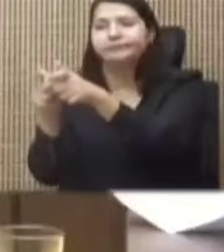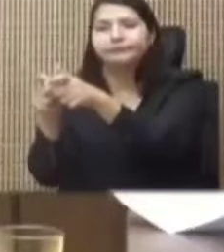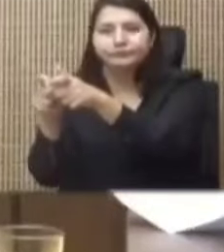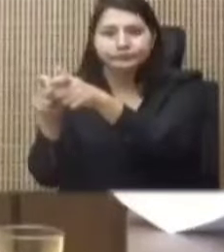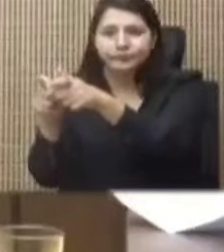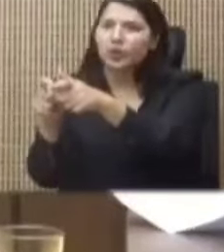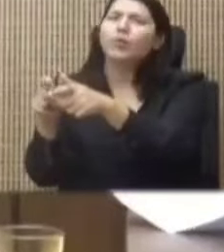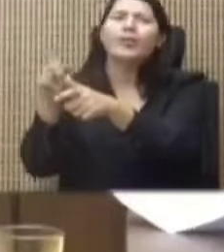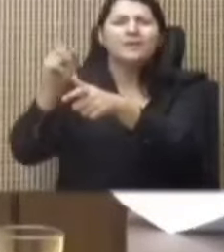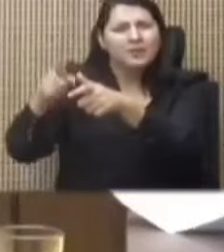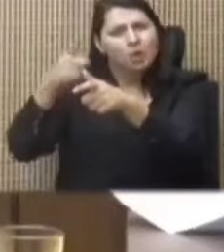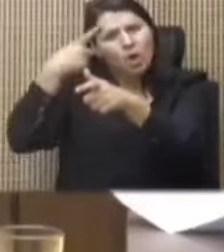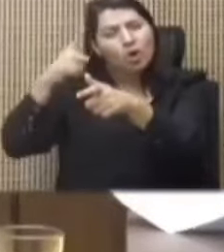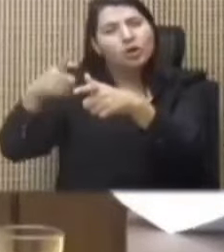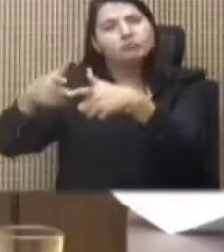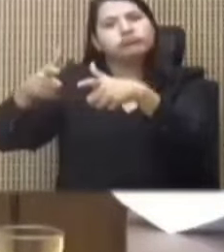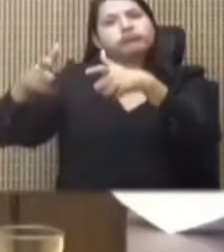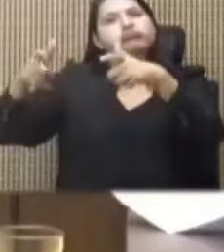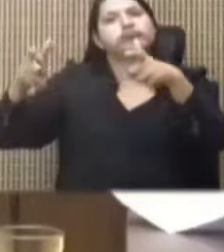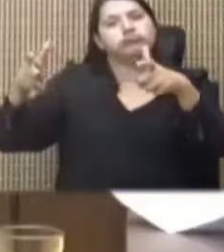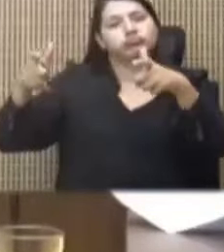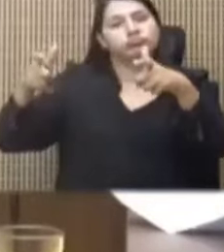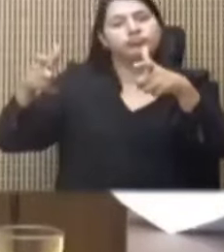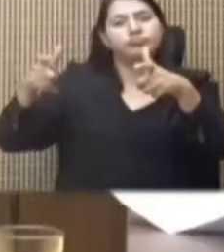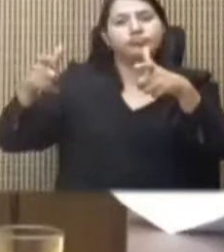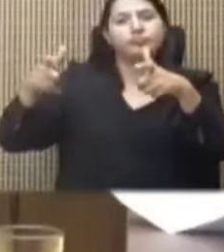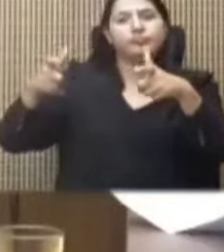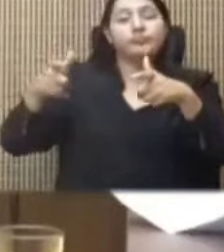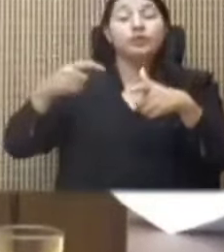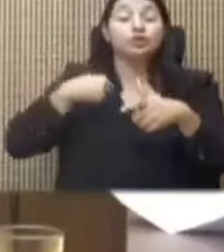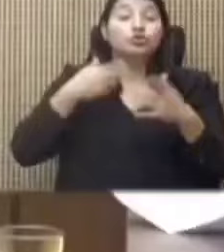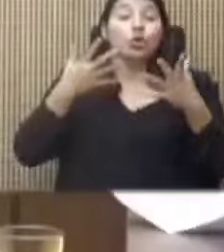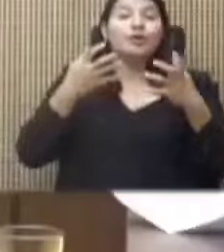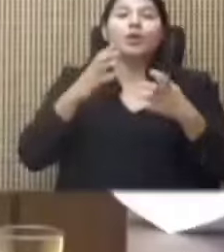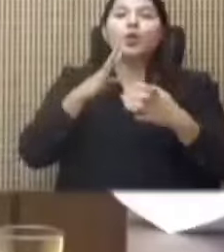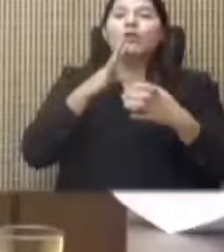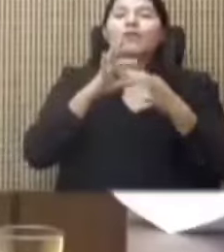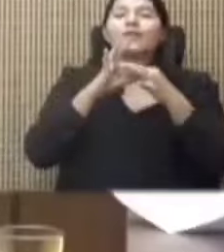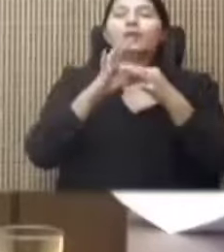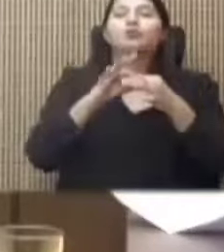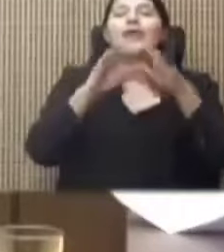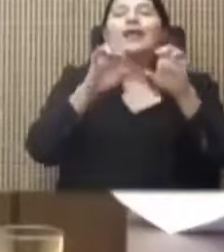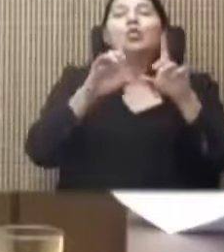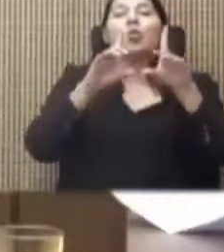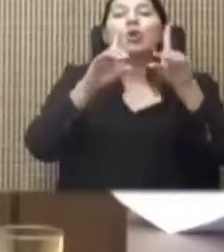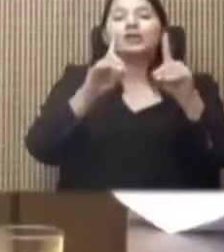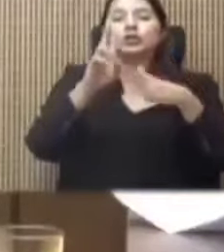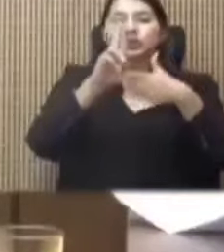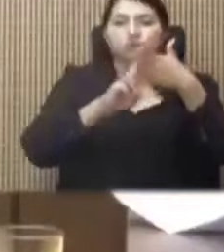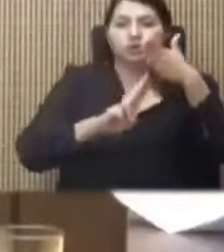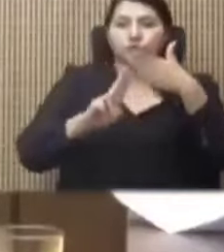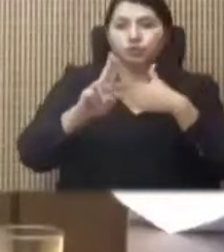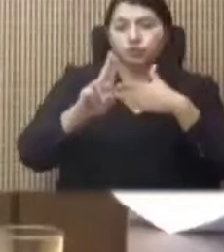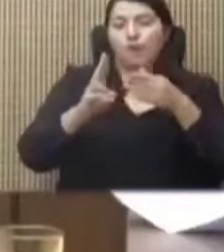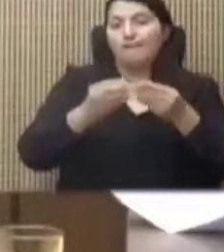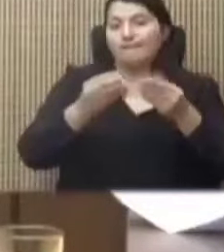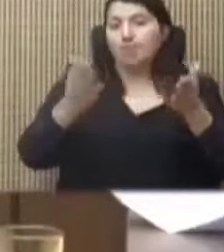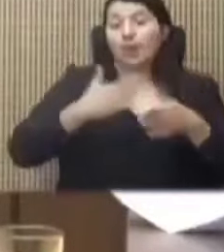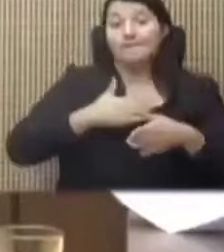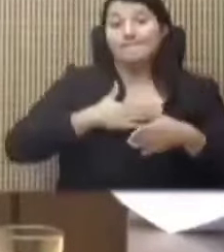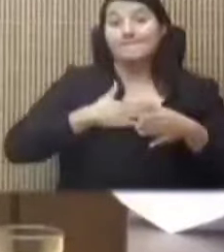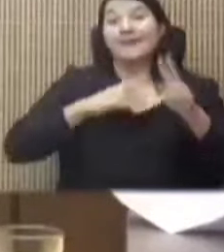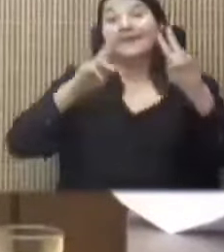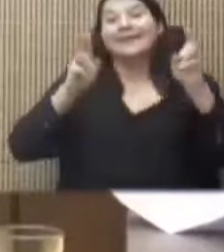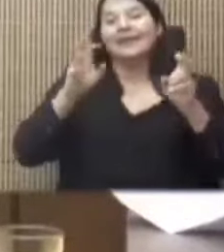hablar de la educación superior porque mi tema es el FES. Y yo creo que mi visión, esta visión idealista que